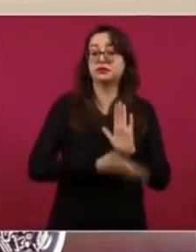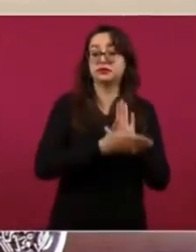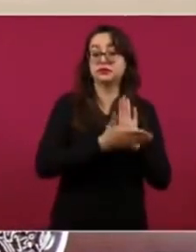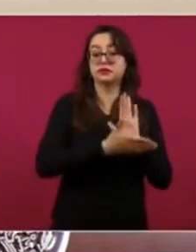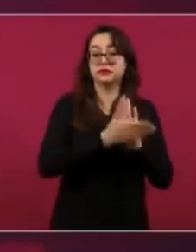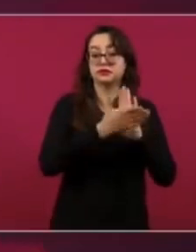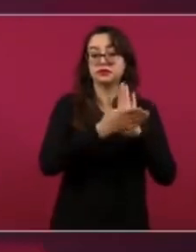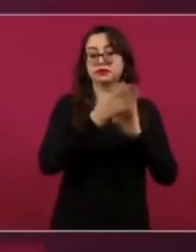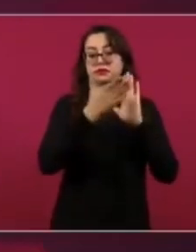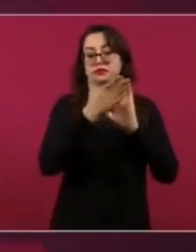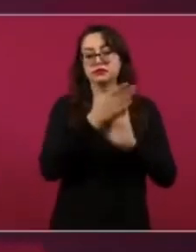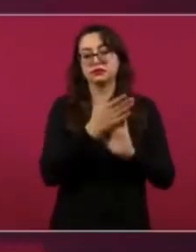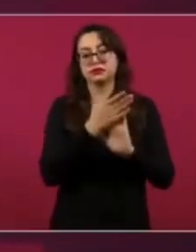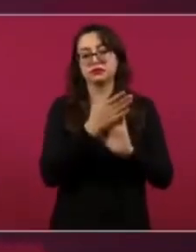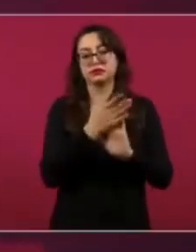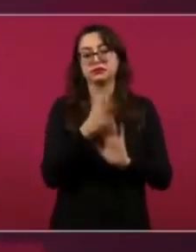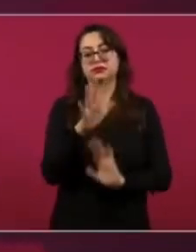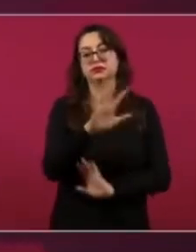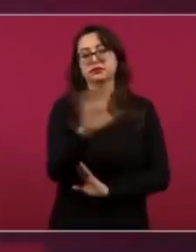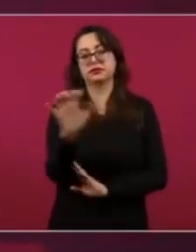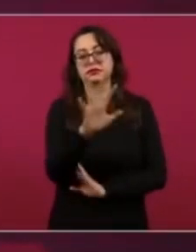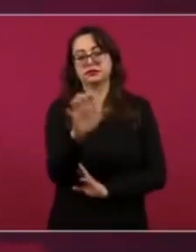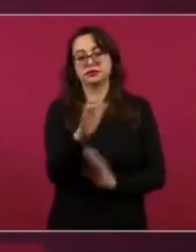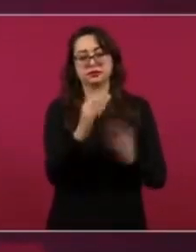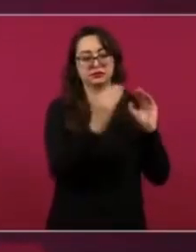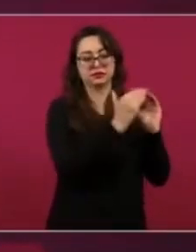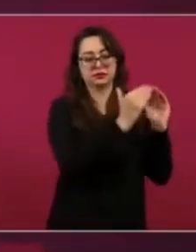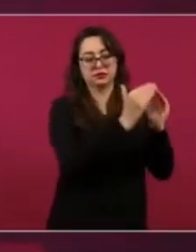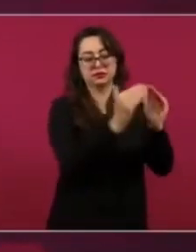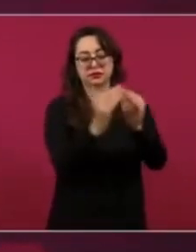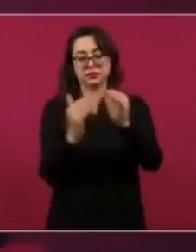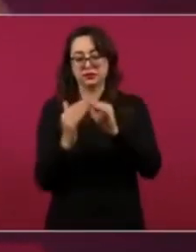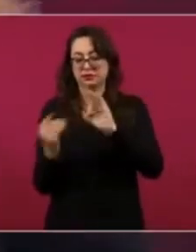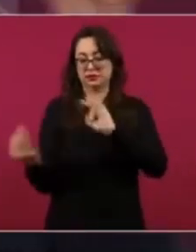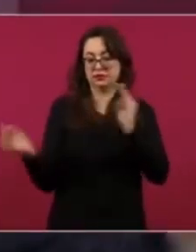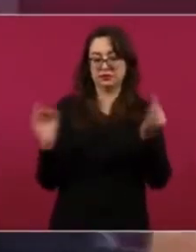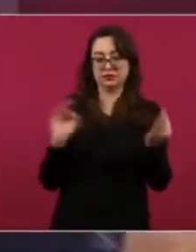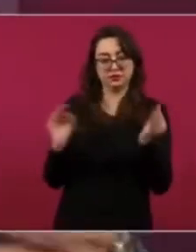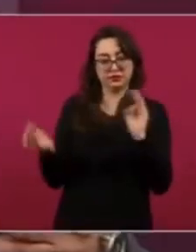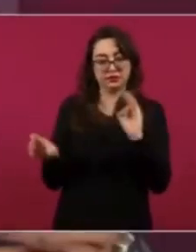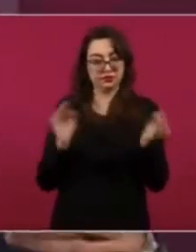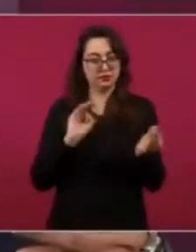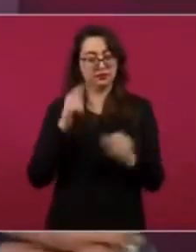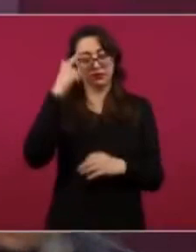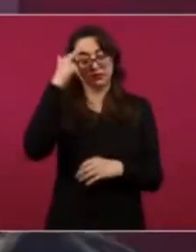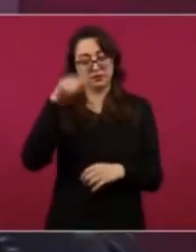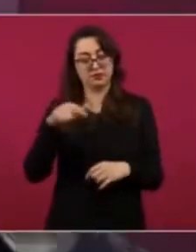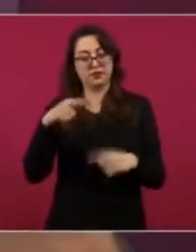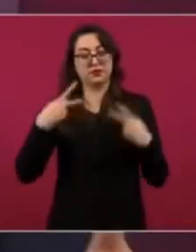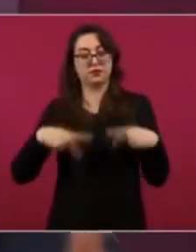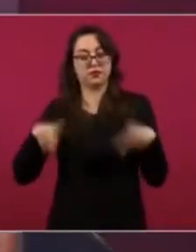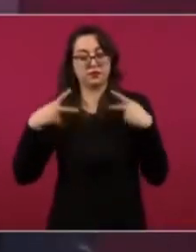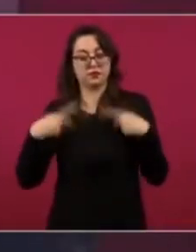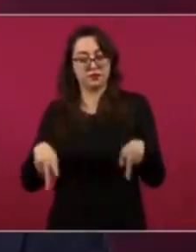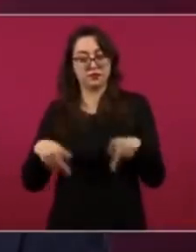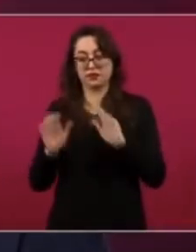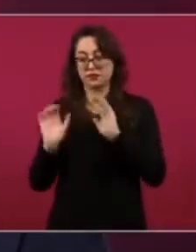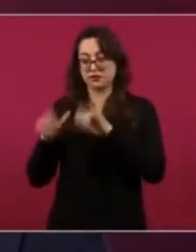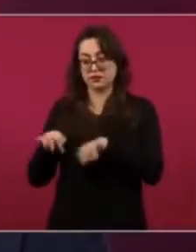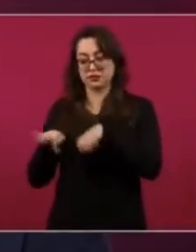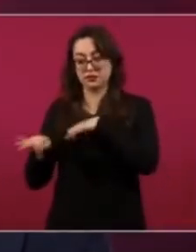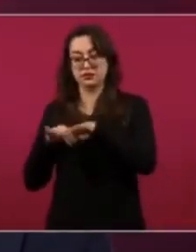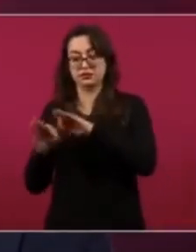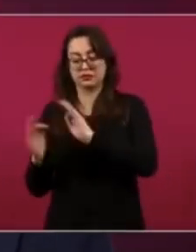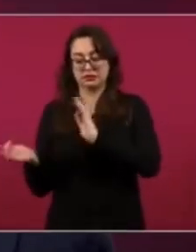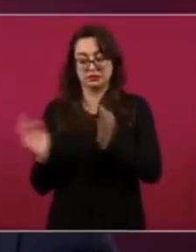pues alrededor de 500 viviendas para técnicos y para obreros